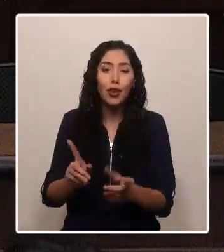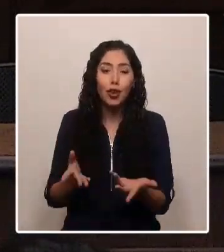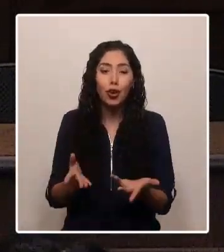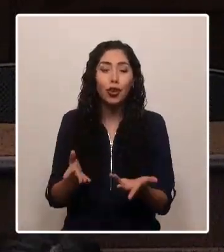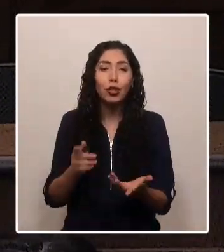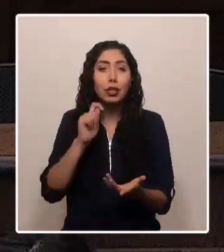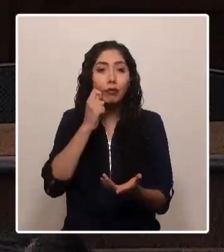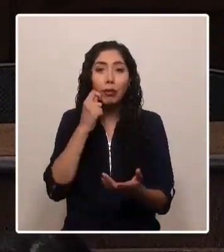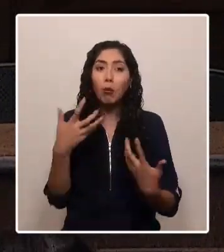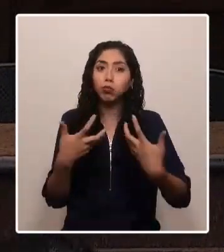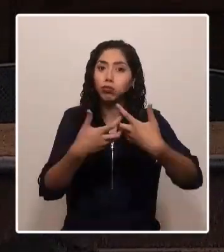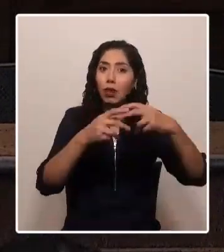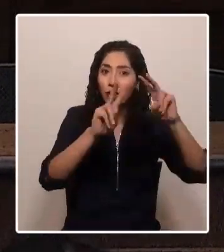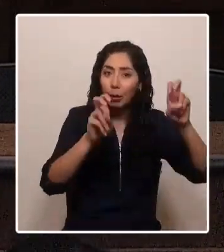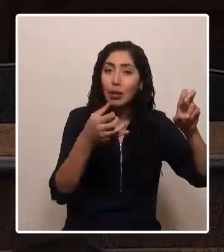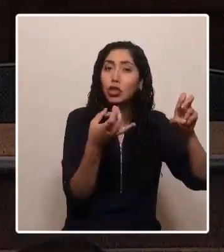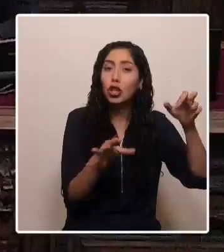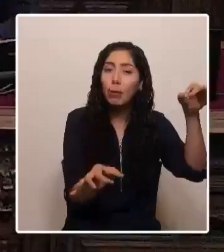secretario.